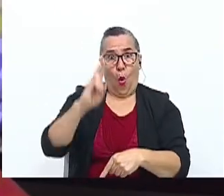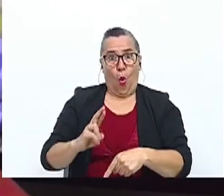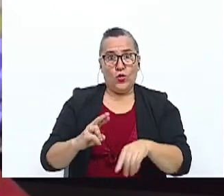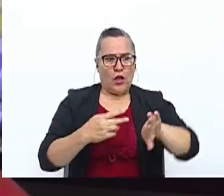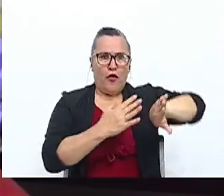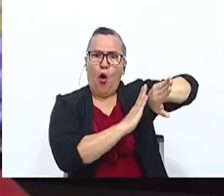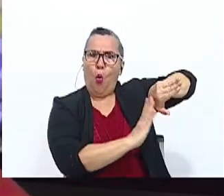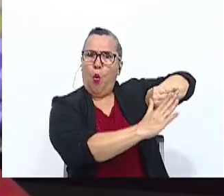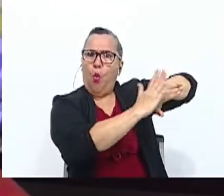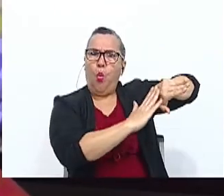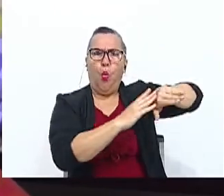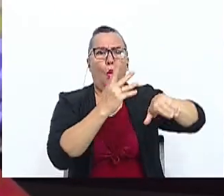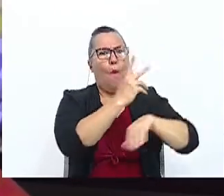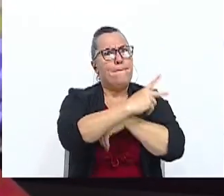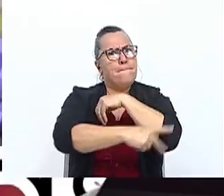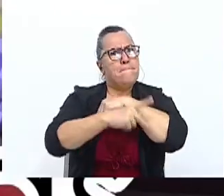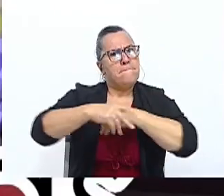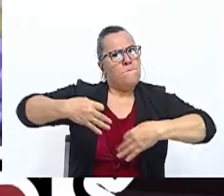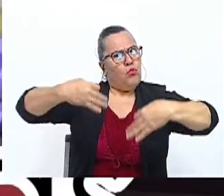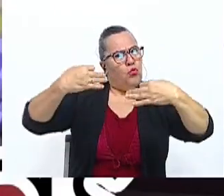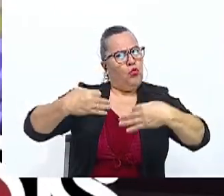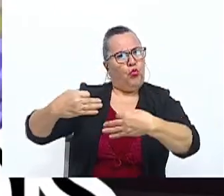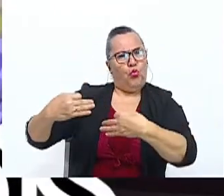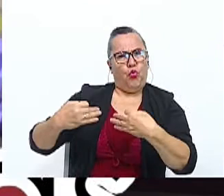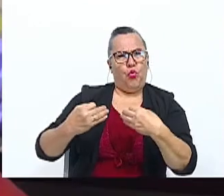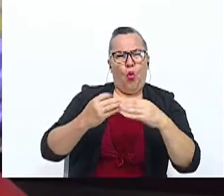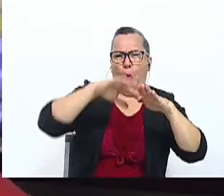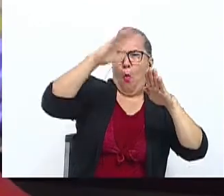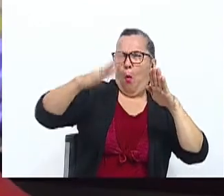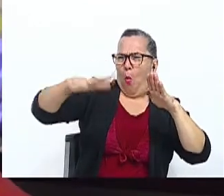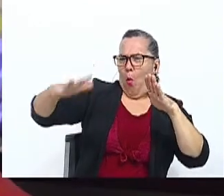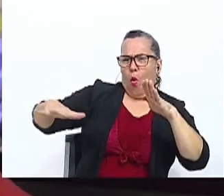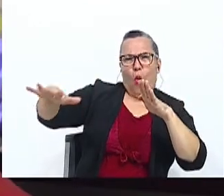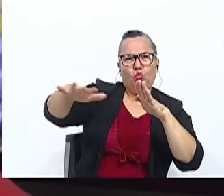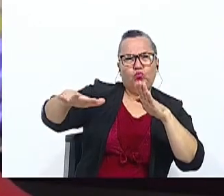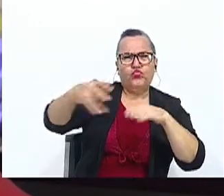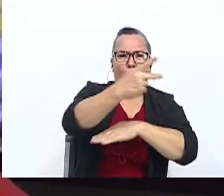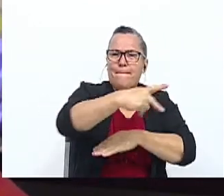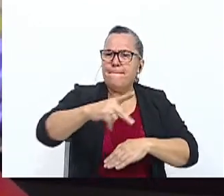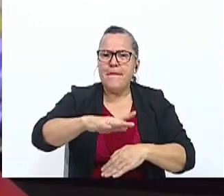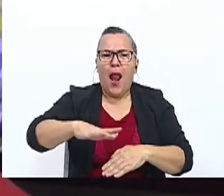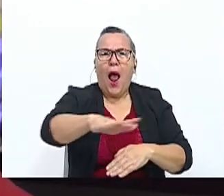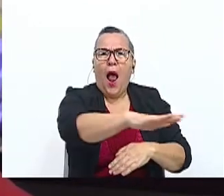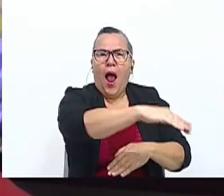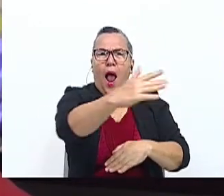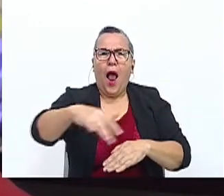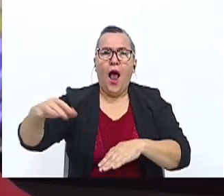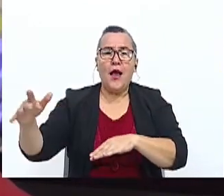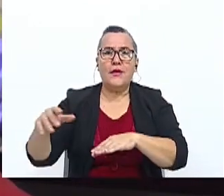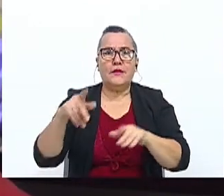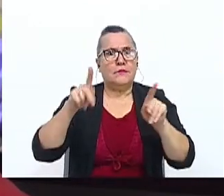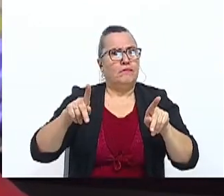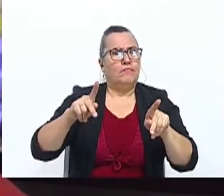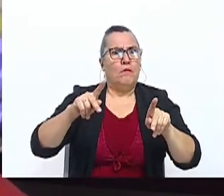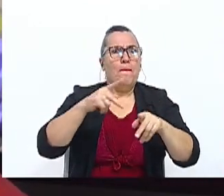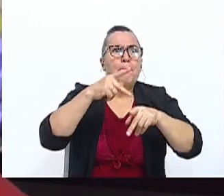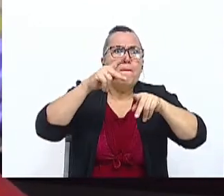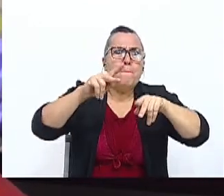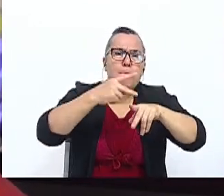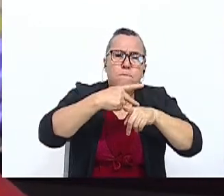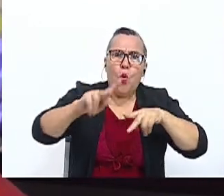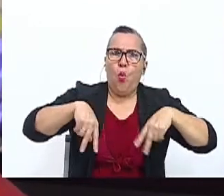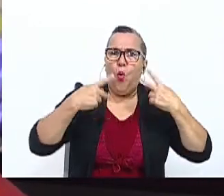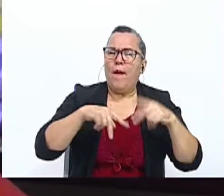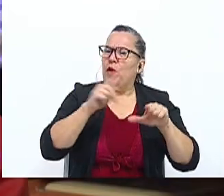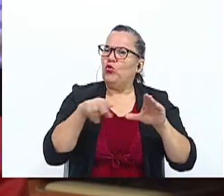país súper privilegiado. Tenemos un montón de montañas, playas, gente que es pura vida, pero también hay otras cosas que no nos sentamos